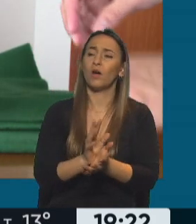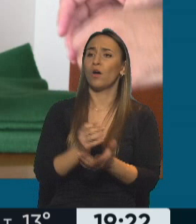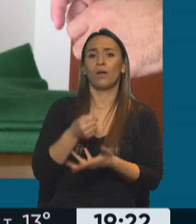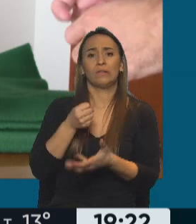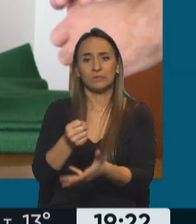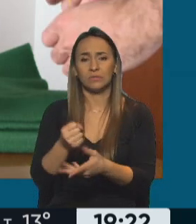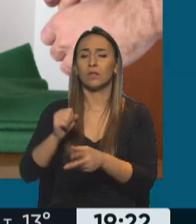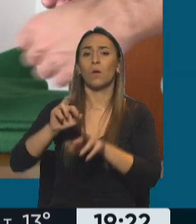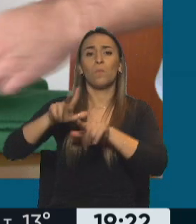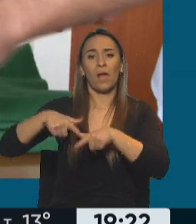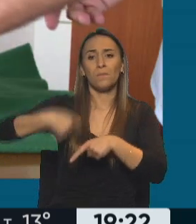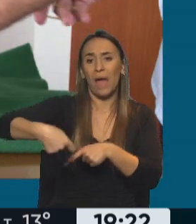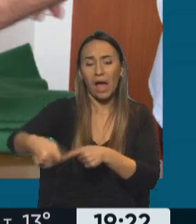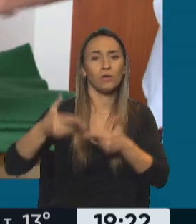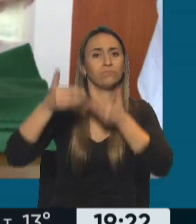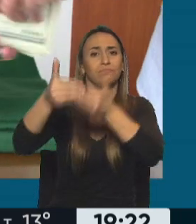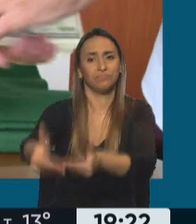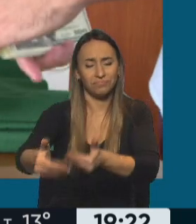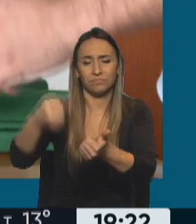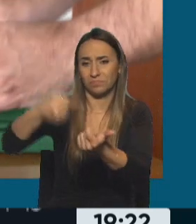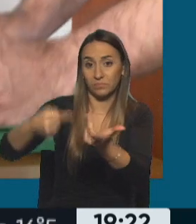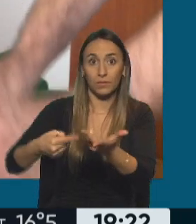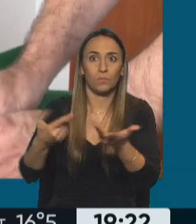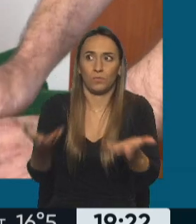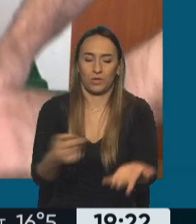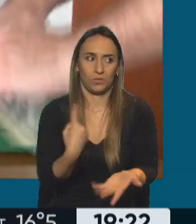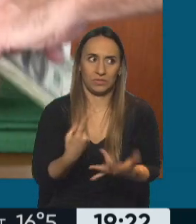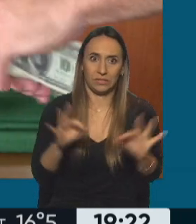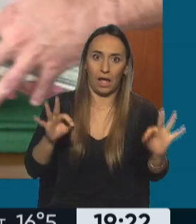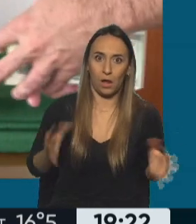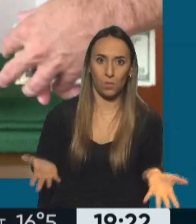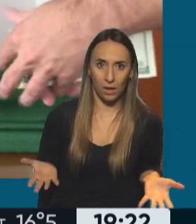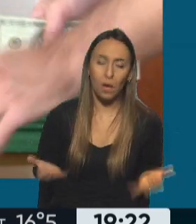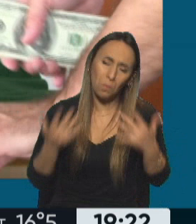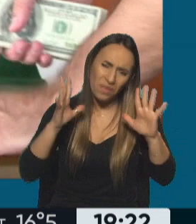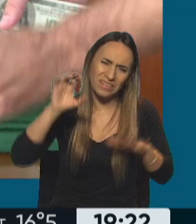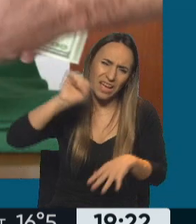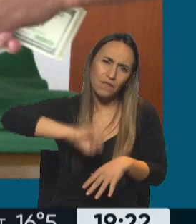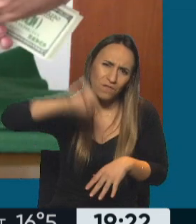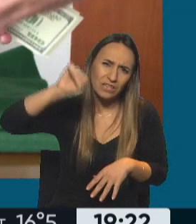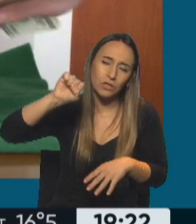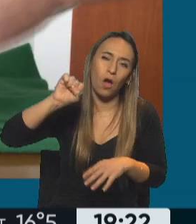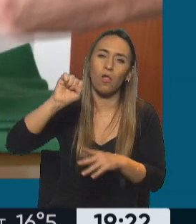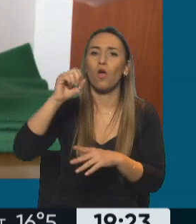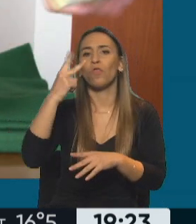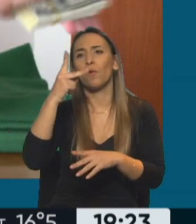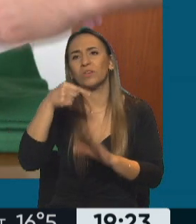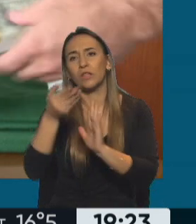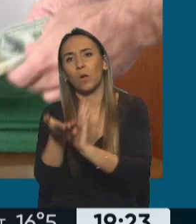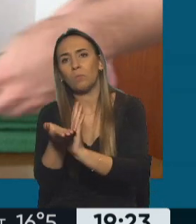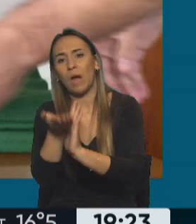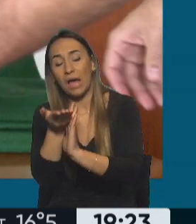Argentina. Por eso estamos vivos. Podemos tener 1,2 más de inflación. Pero eso es lo mismo que Estados